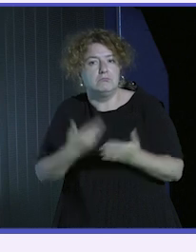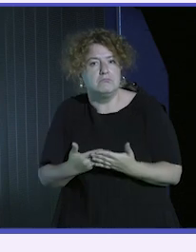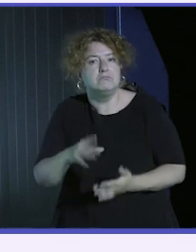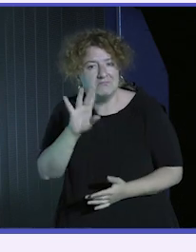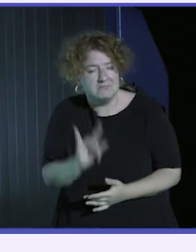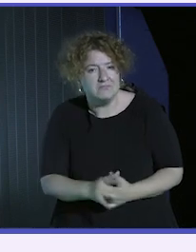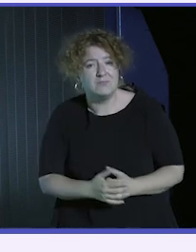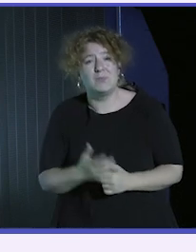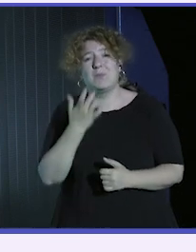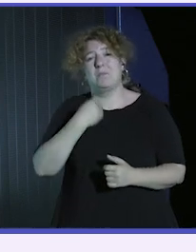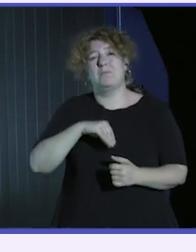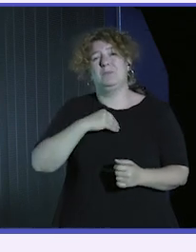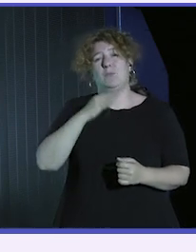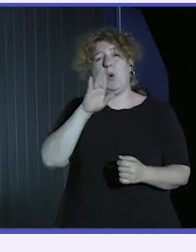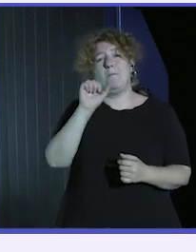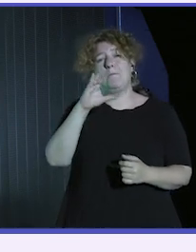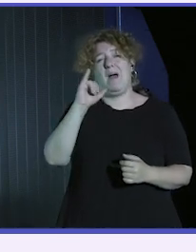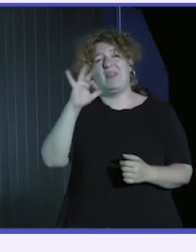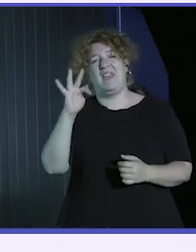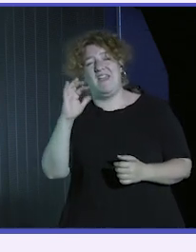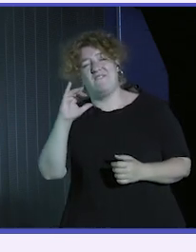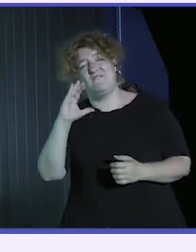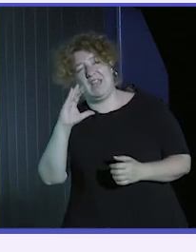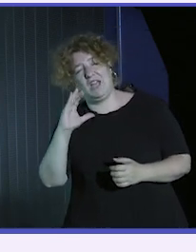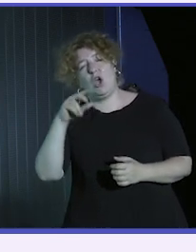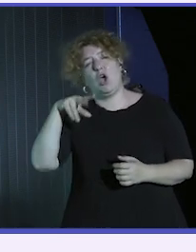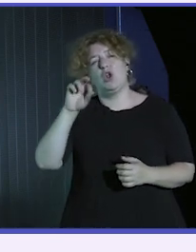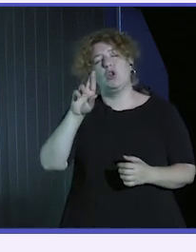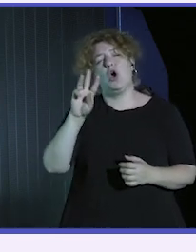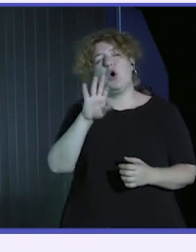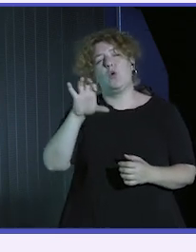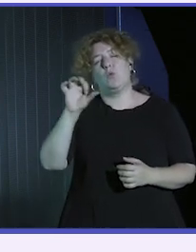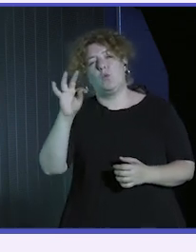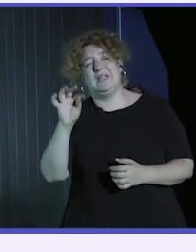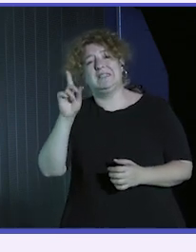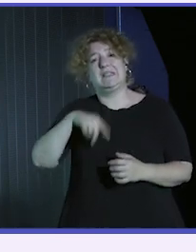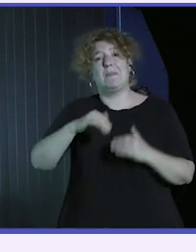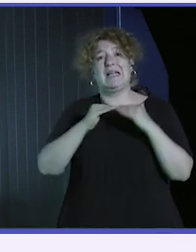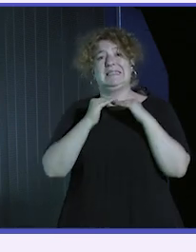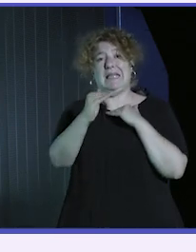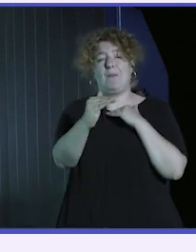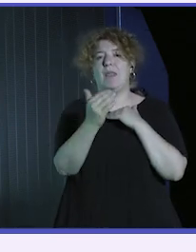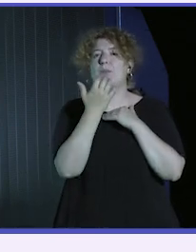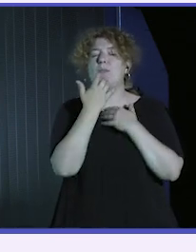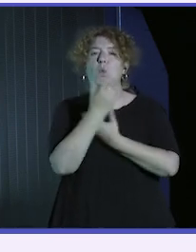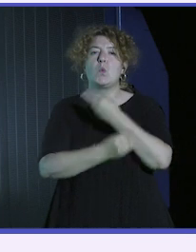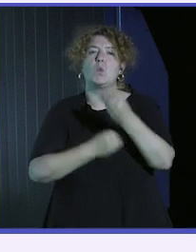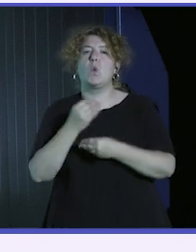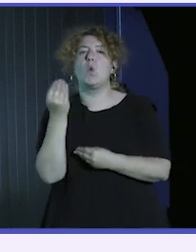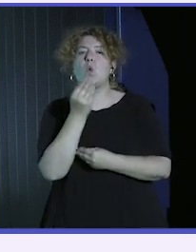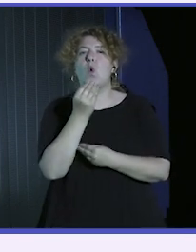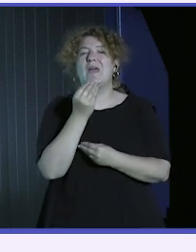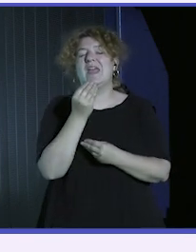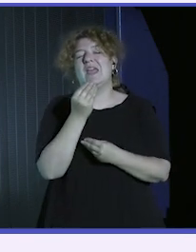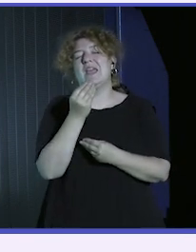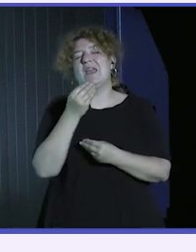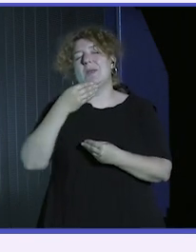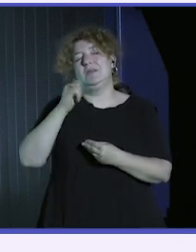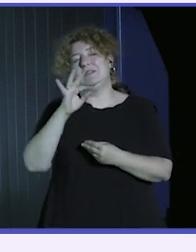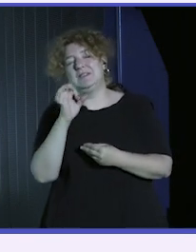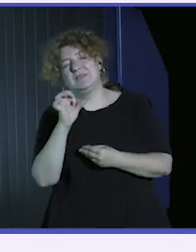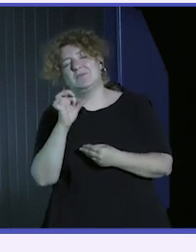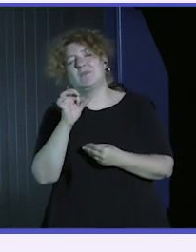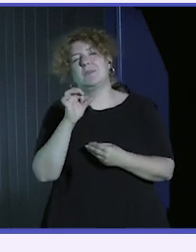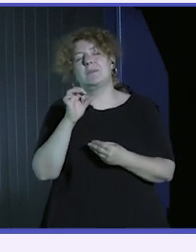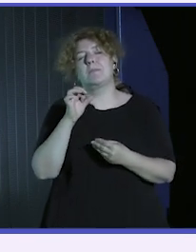el de Pacific Northwest o, por ejemplo, la estabilidad que se ha conseguido gracias al uso, en vez de qubits físicos, qubits